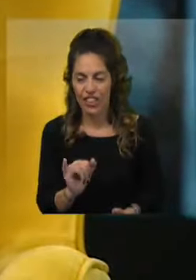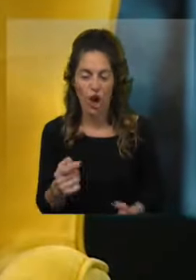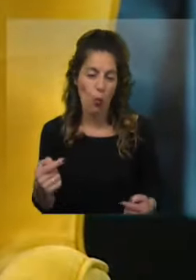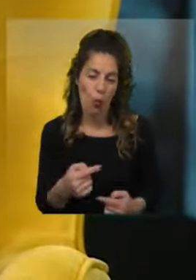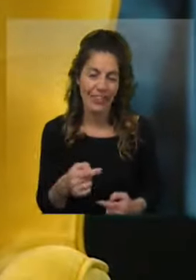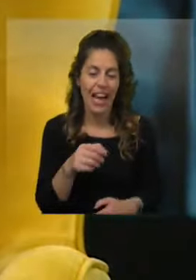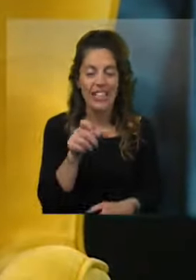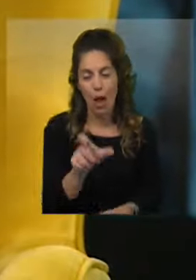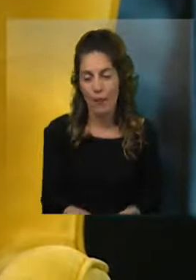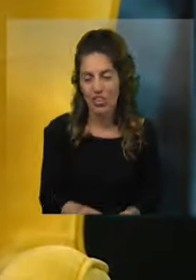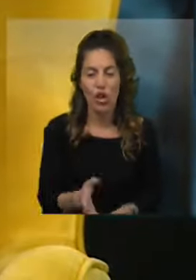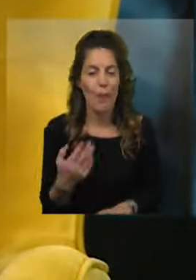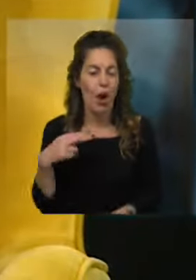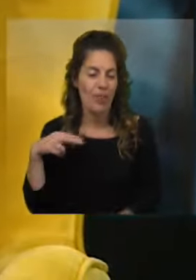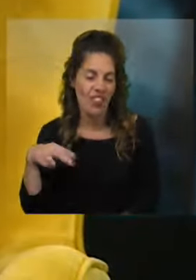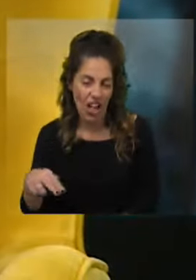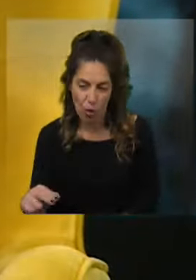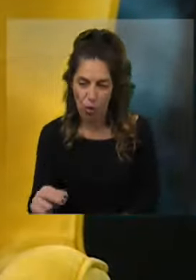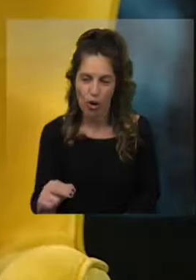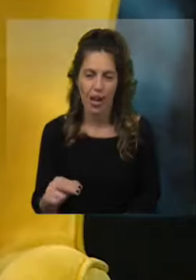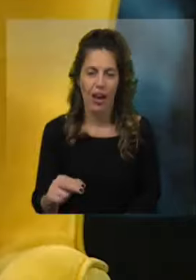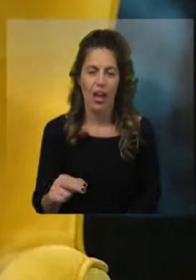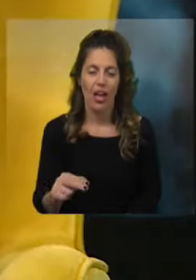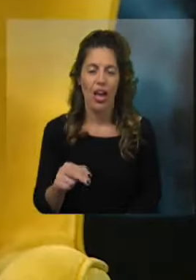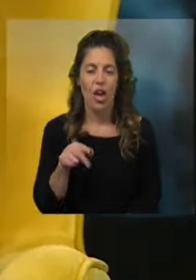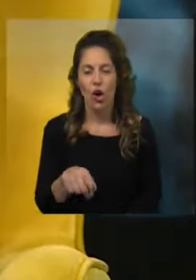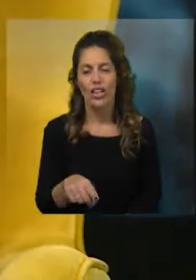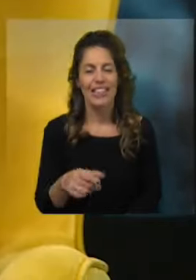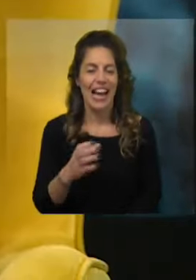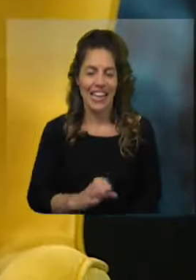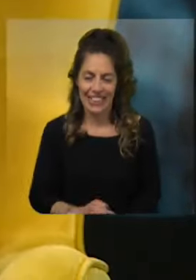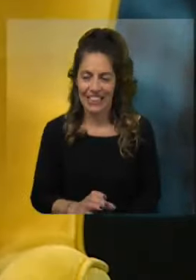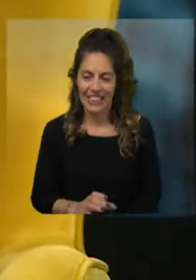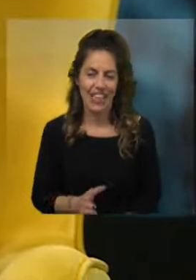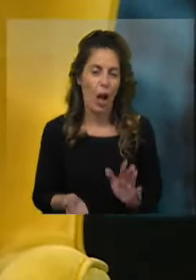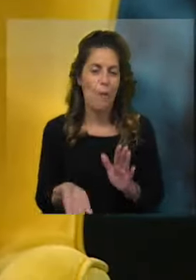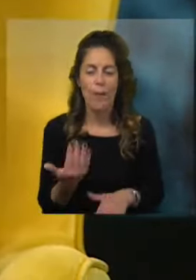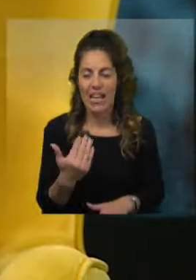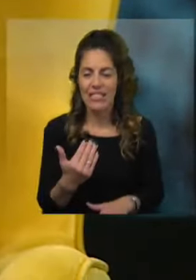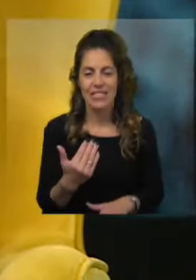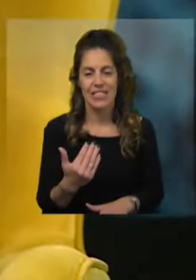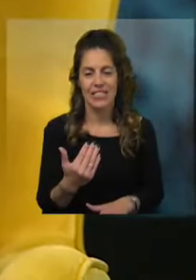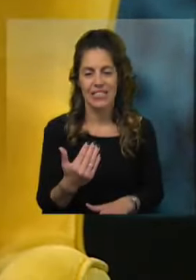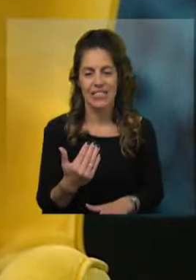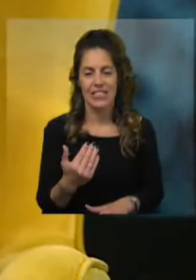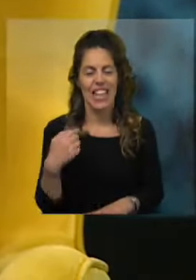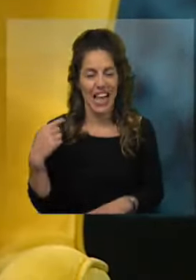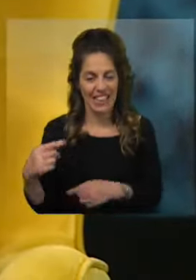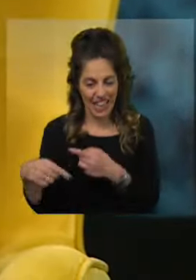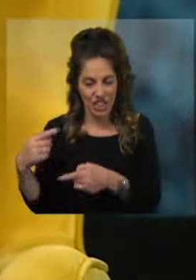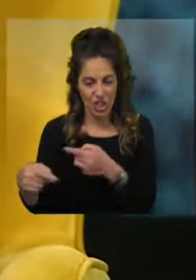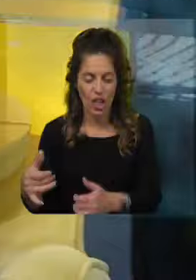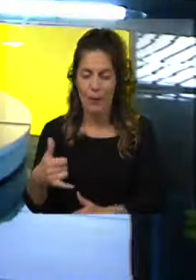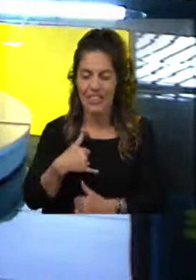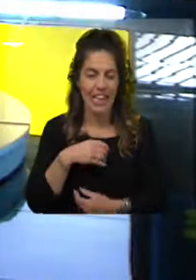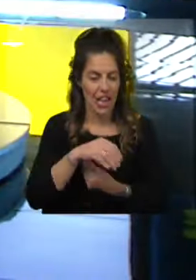electorado un poco más conservador eh con esas características que que son más como de de de las tradiciones militares y la